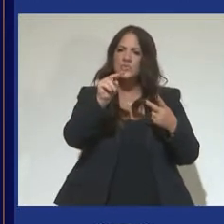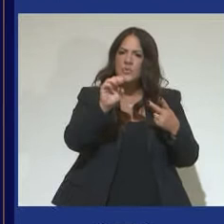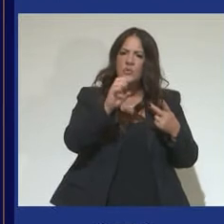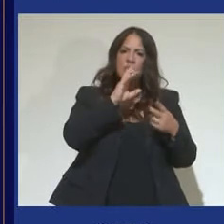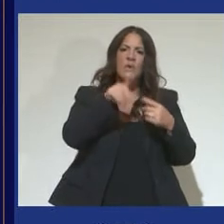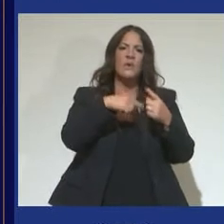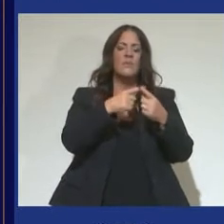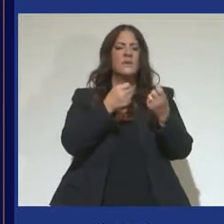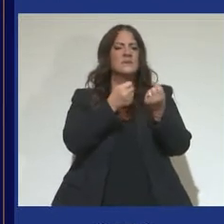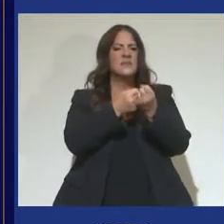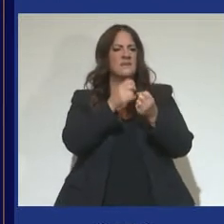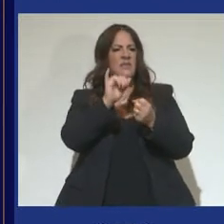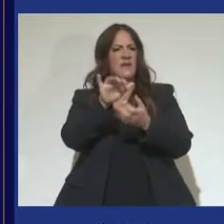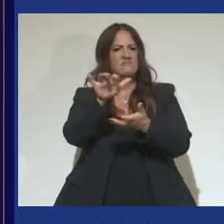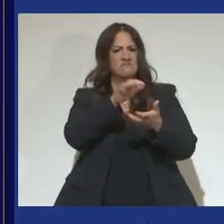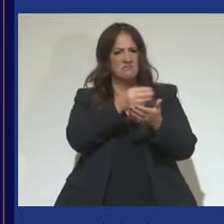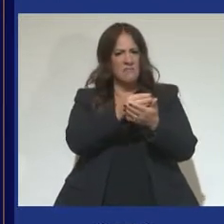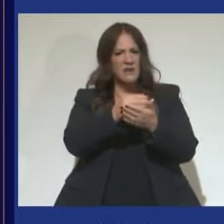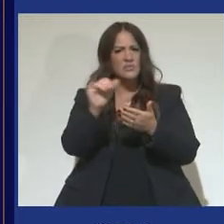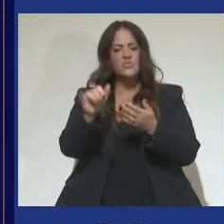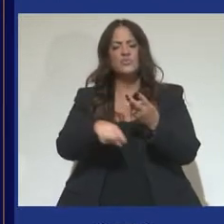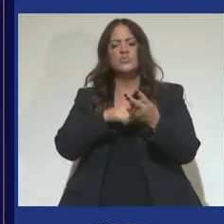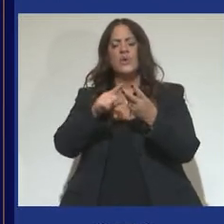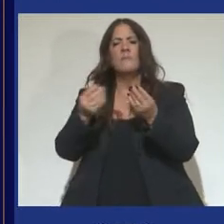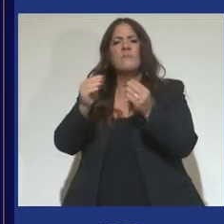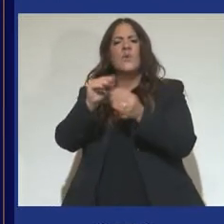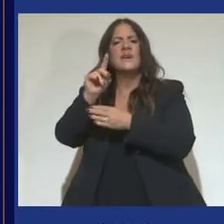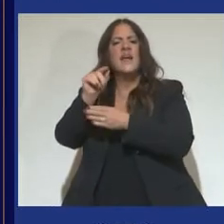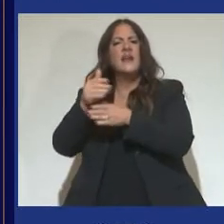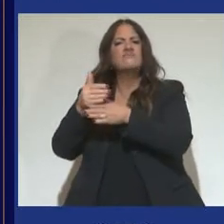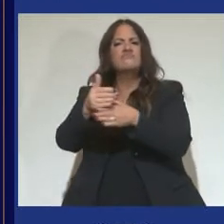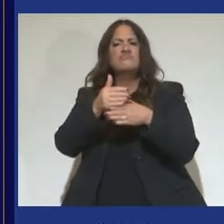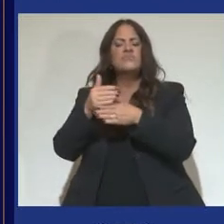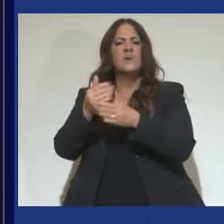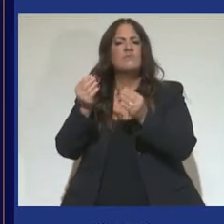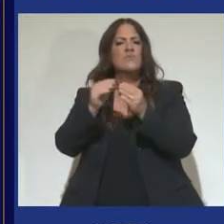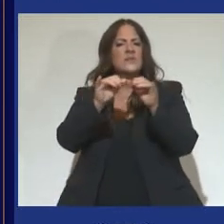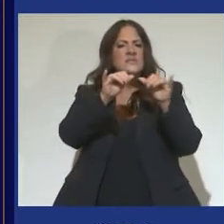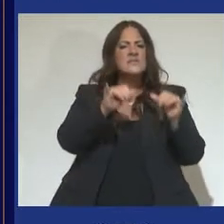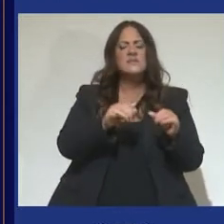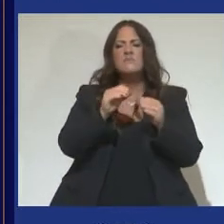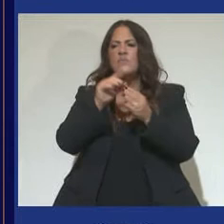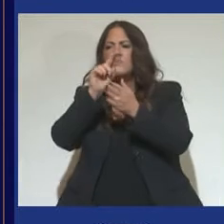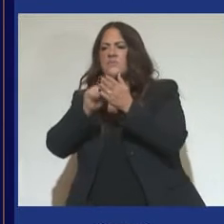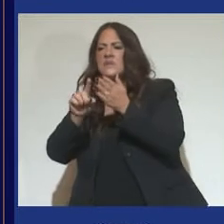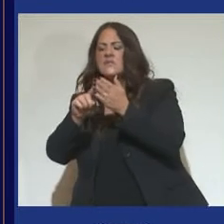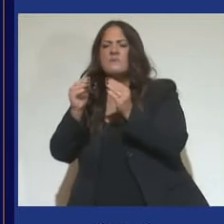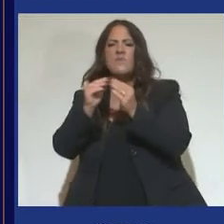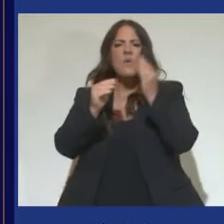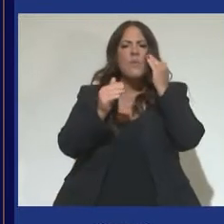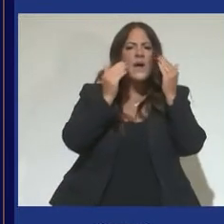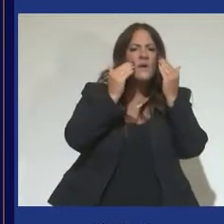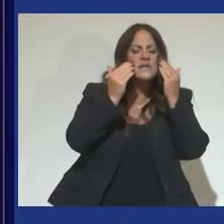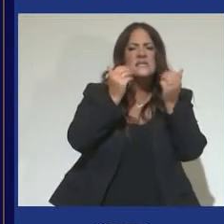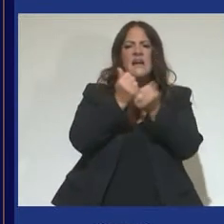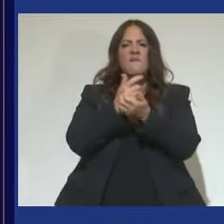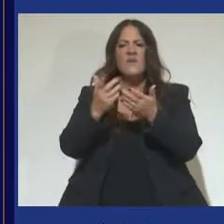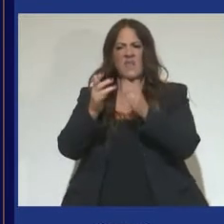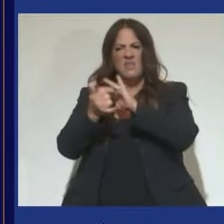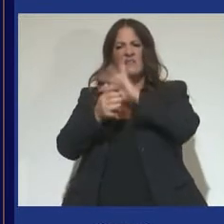personas en la tercera edad veremos premios y más datos de compartir más conectividad más investigación más